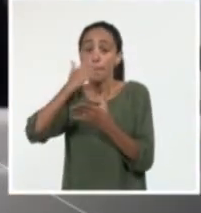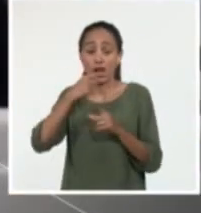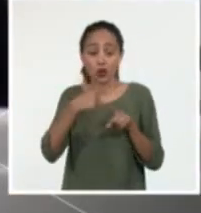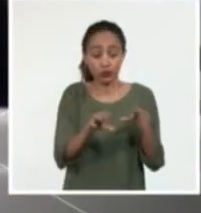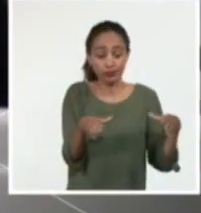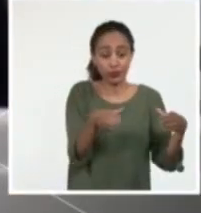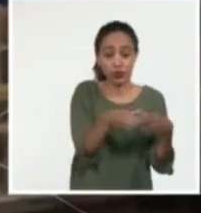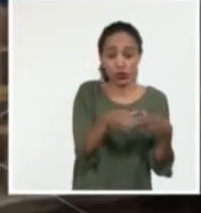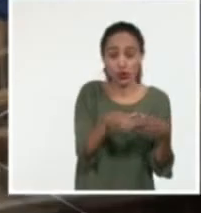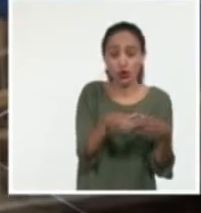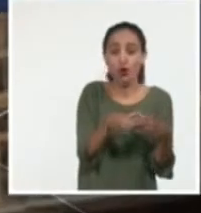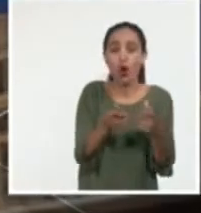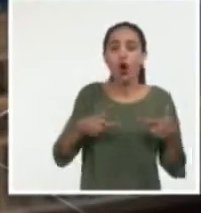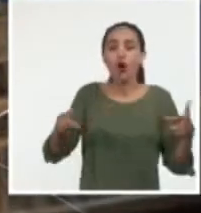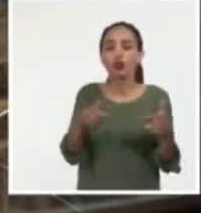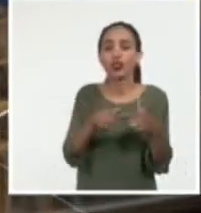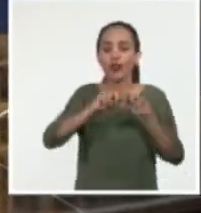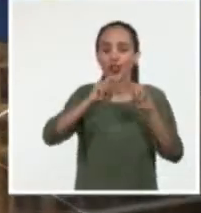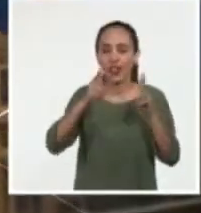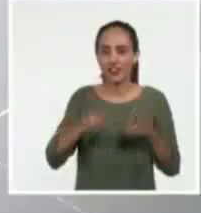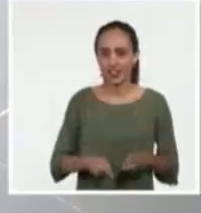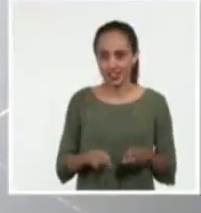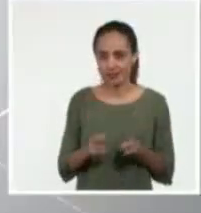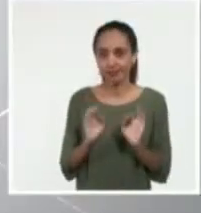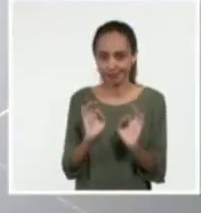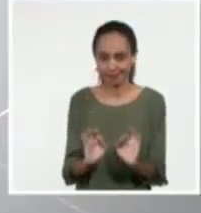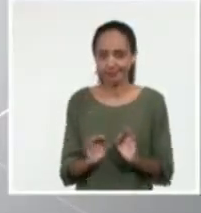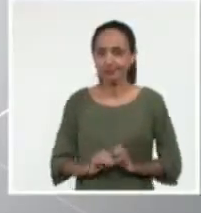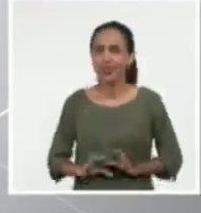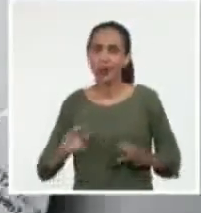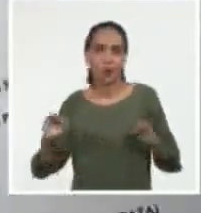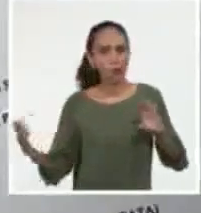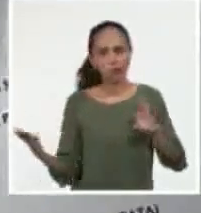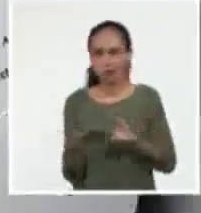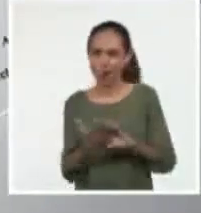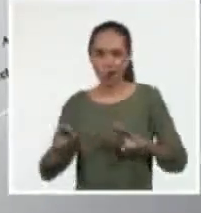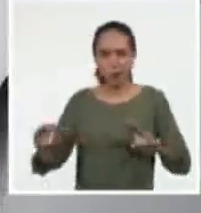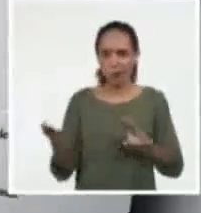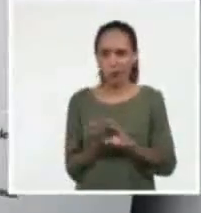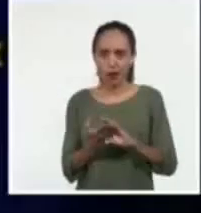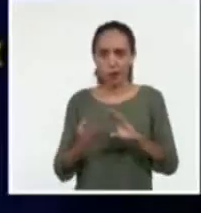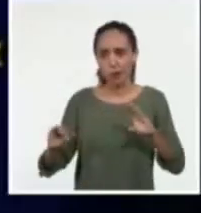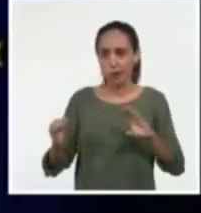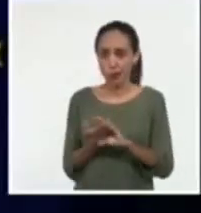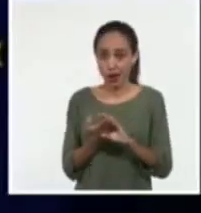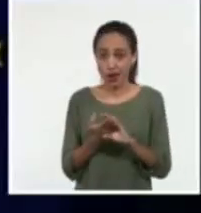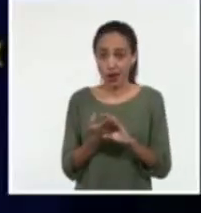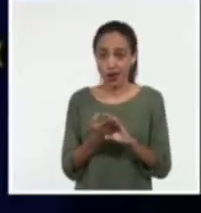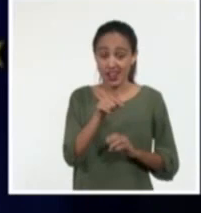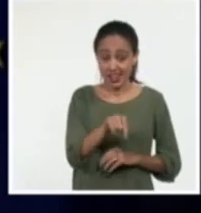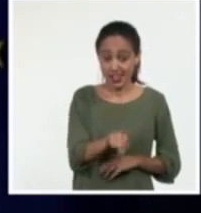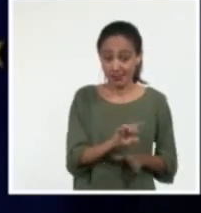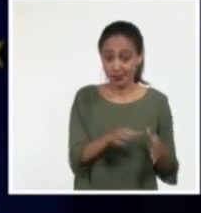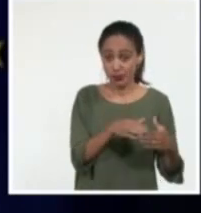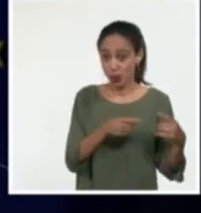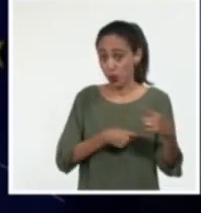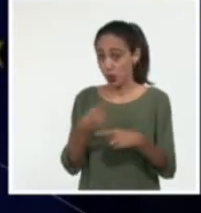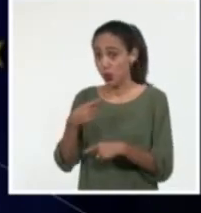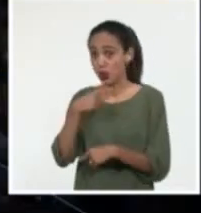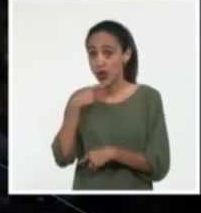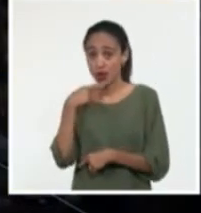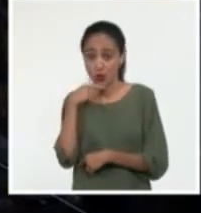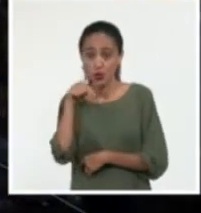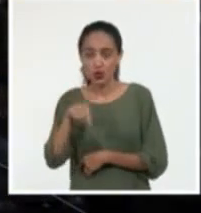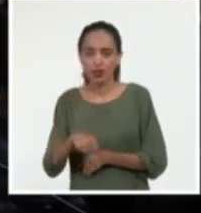la Federación. En las miles de sanciones que Occidente ha dictado contra Rusia, olvidó que ese